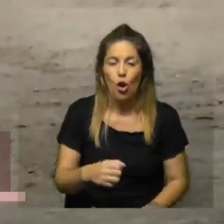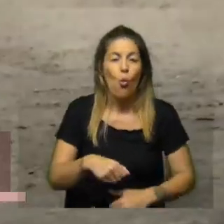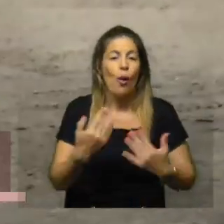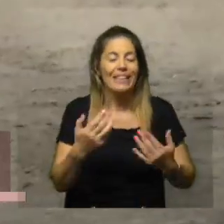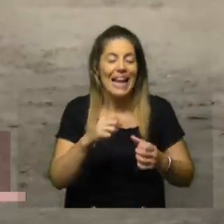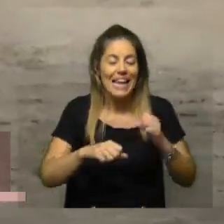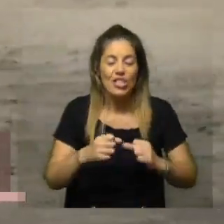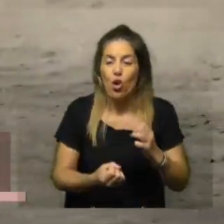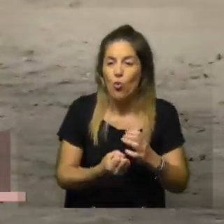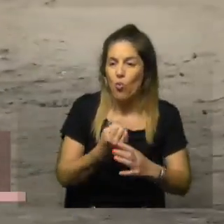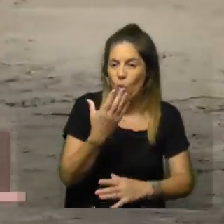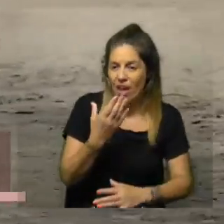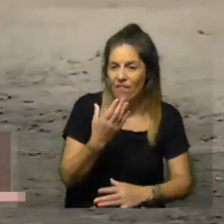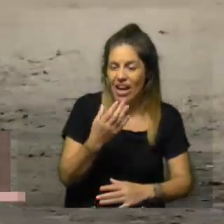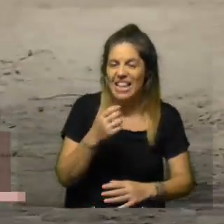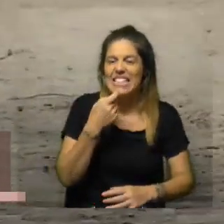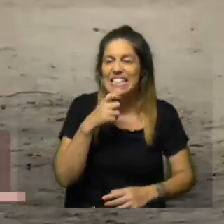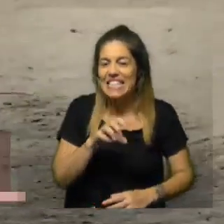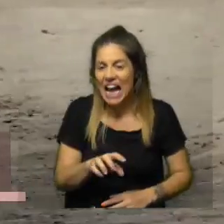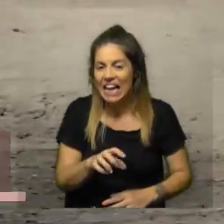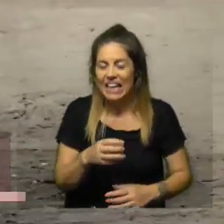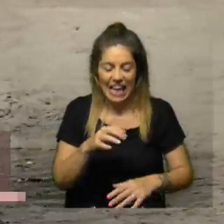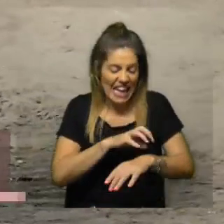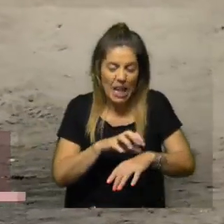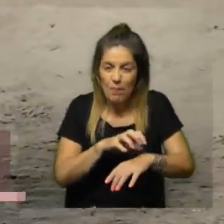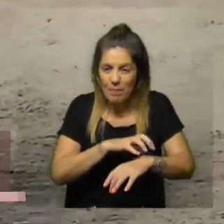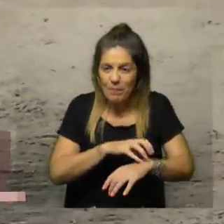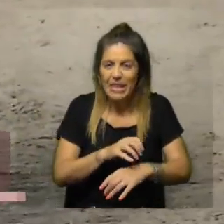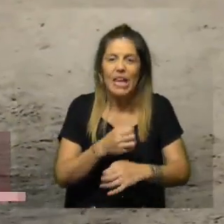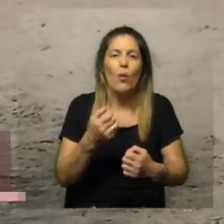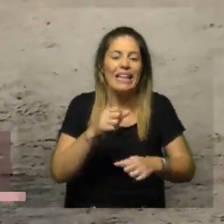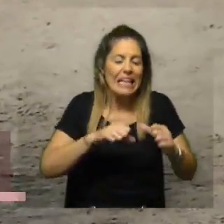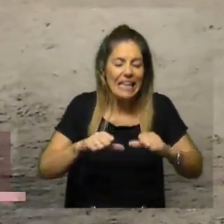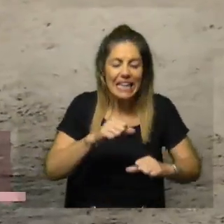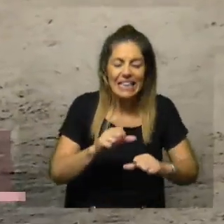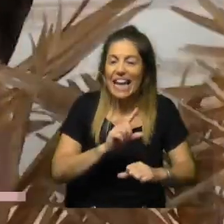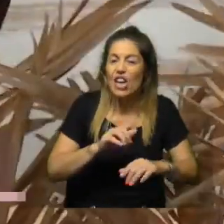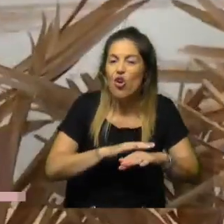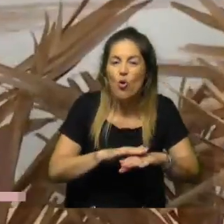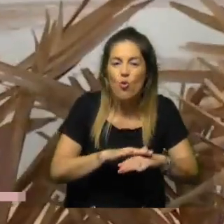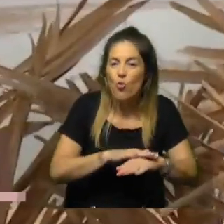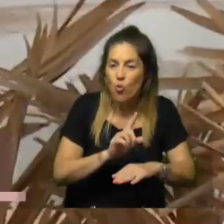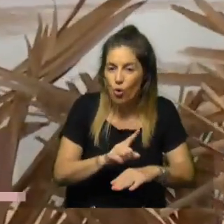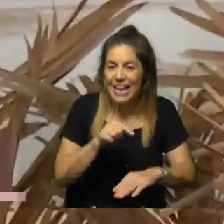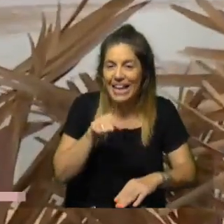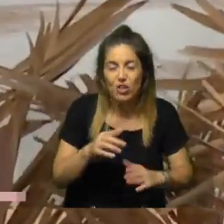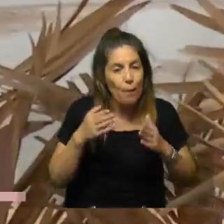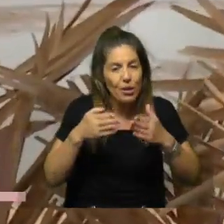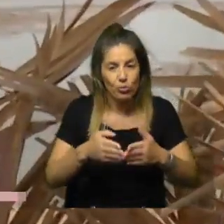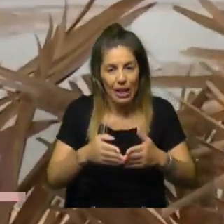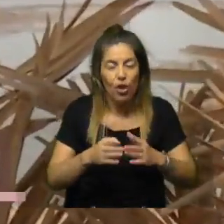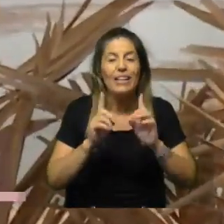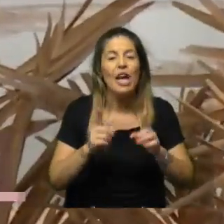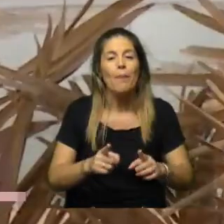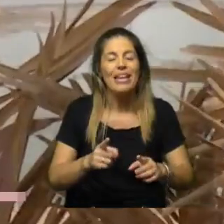lesión nueva, cualquier lesión que sangre, que pique, cualquier herida que no cure... Esos tienen que ser consultados. Y después un poco